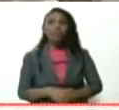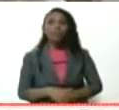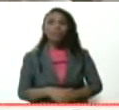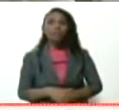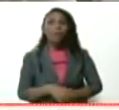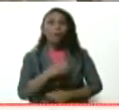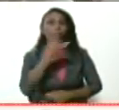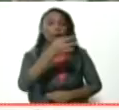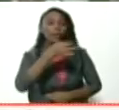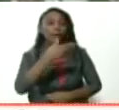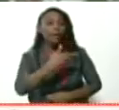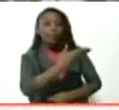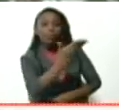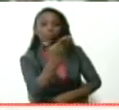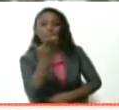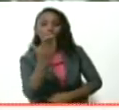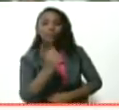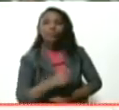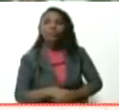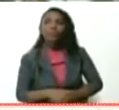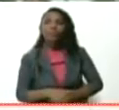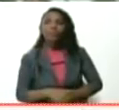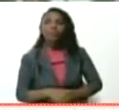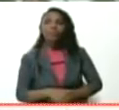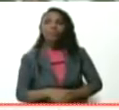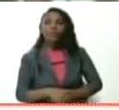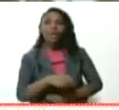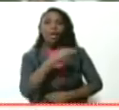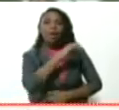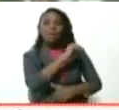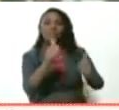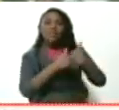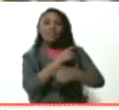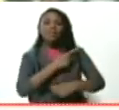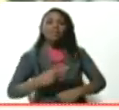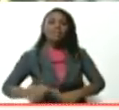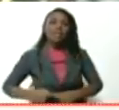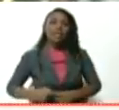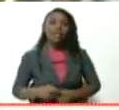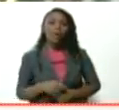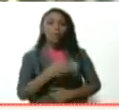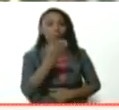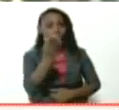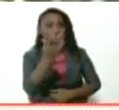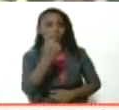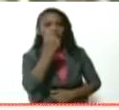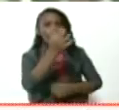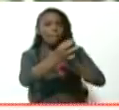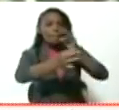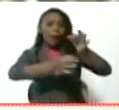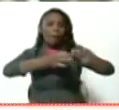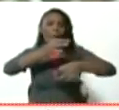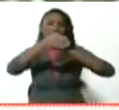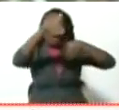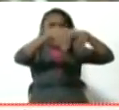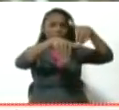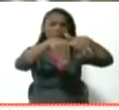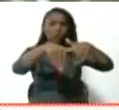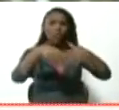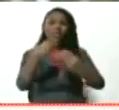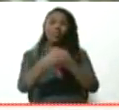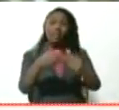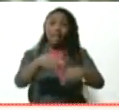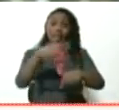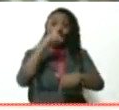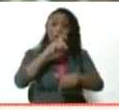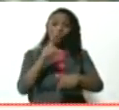Buenas tardes a todos. Buenas tardes. Vicepresidente, usted ha dicho que las elecciones que se van a realizar este